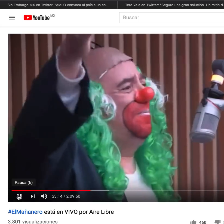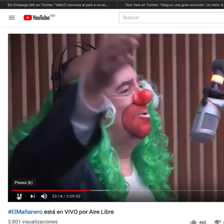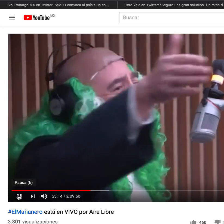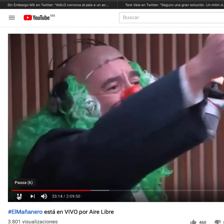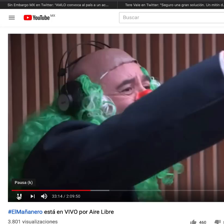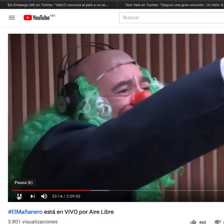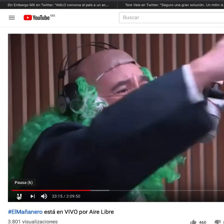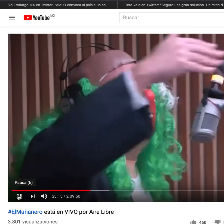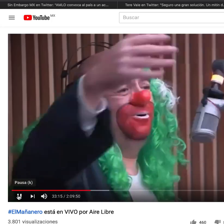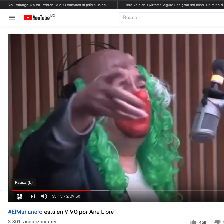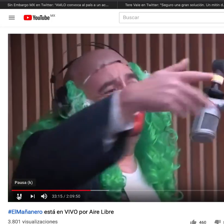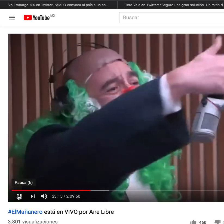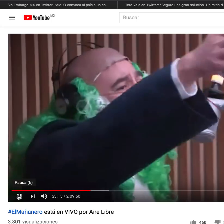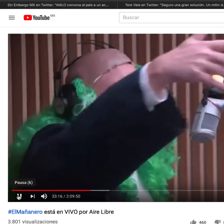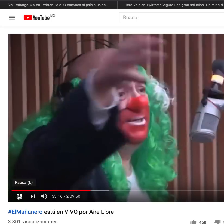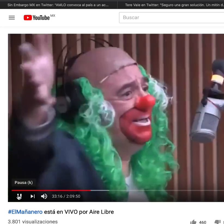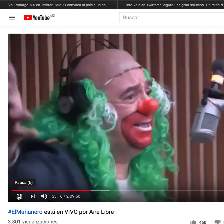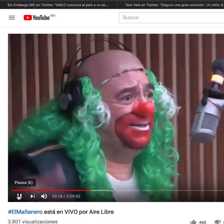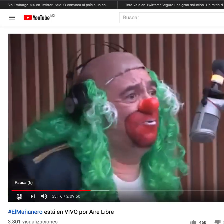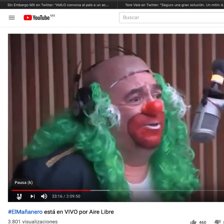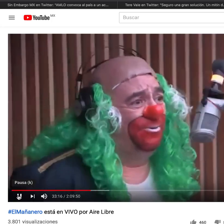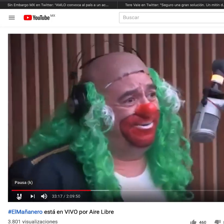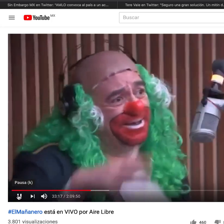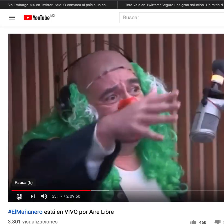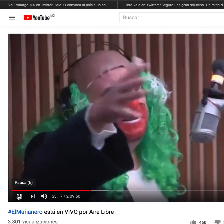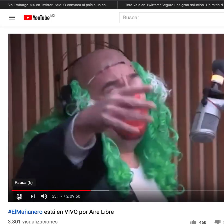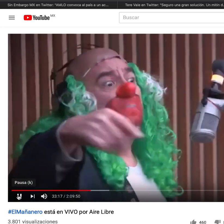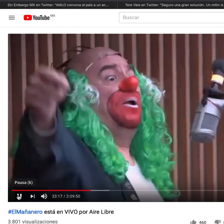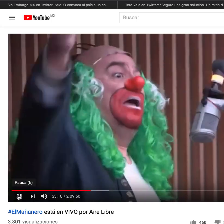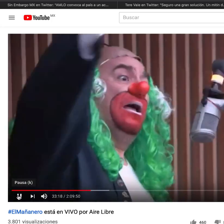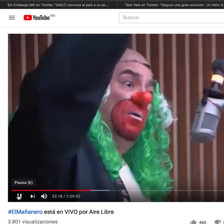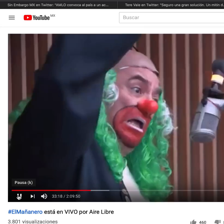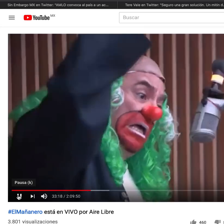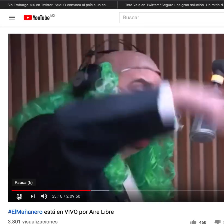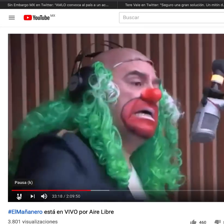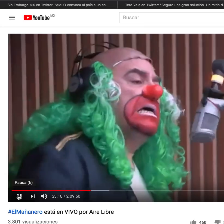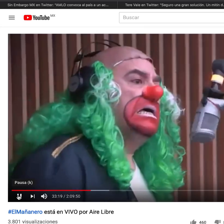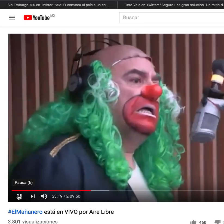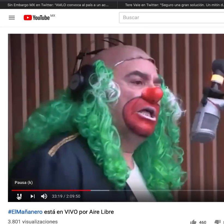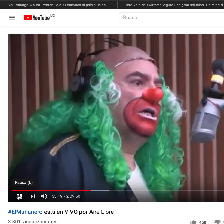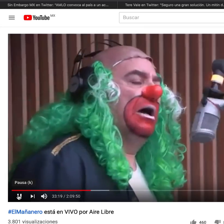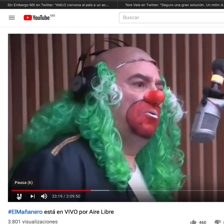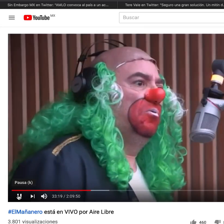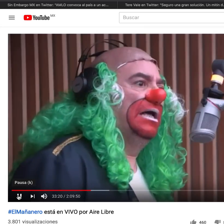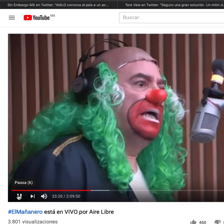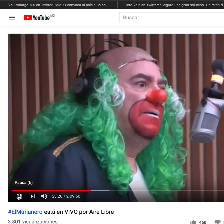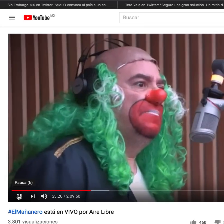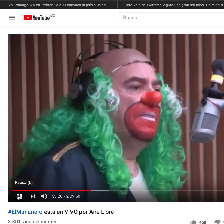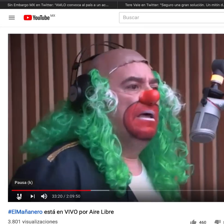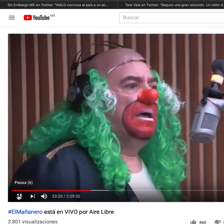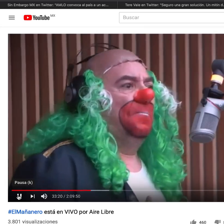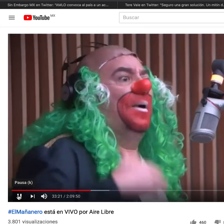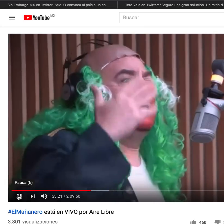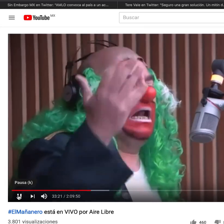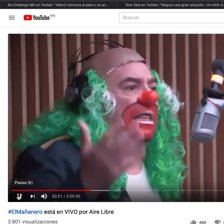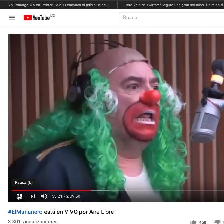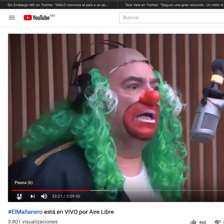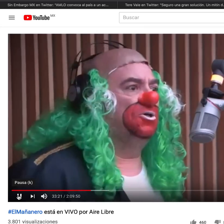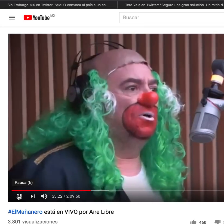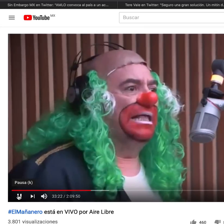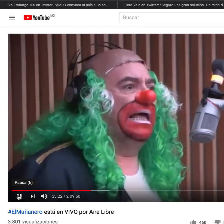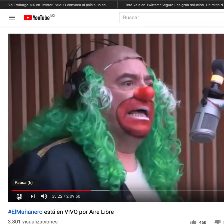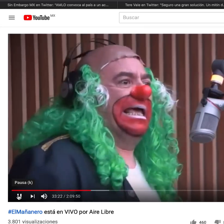tuvieron problemas con uno de tus hijos, una cosa así de juventud. Pero llegaron y te chingaron tu casa. Vas